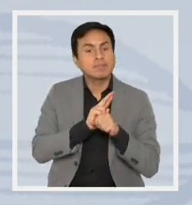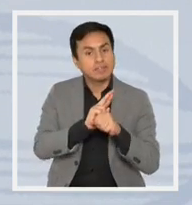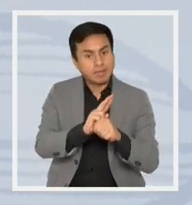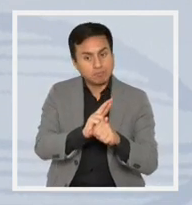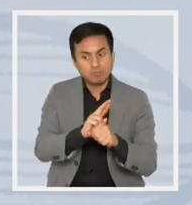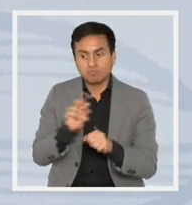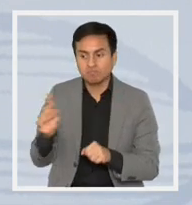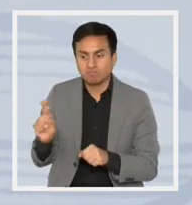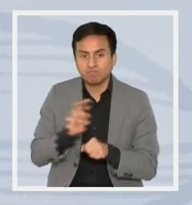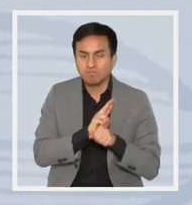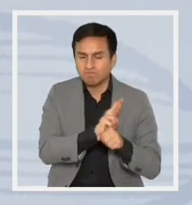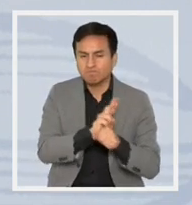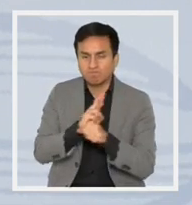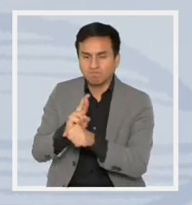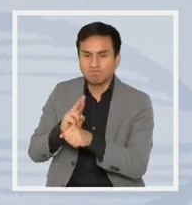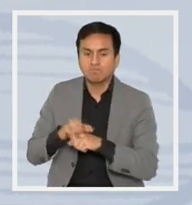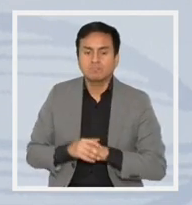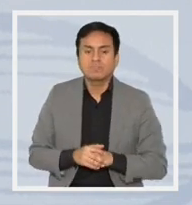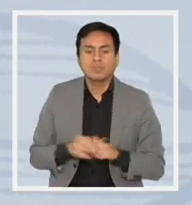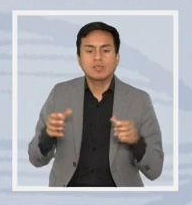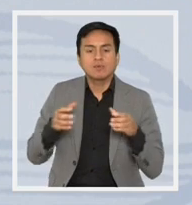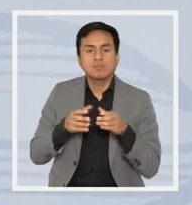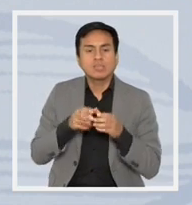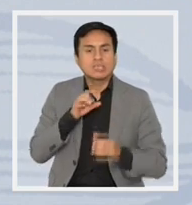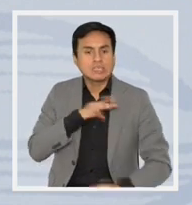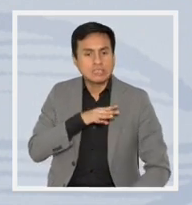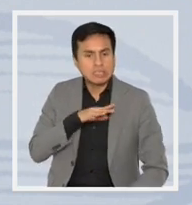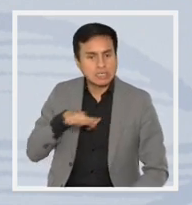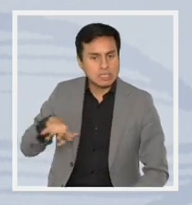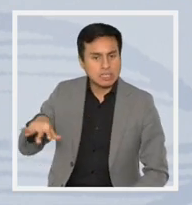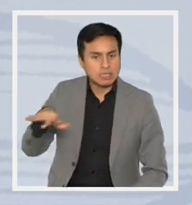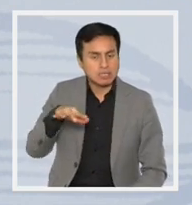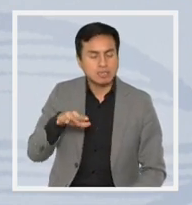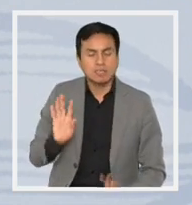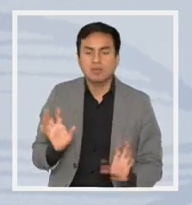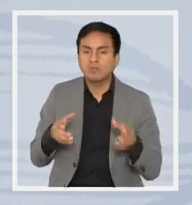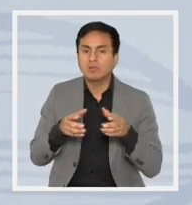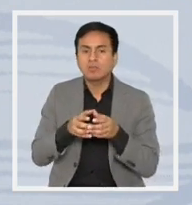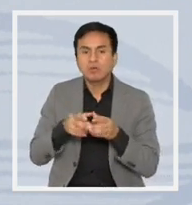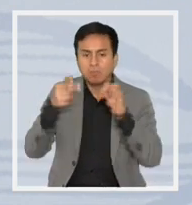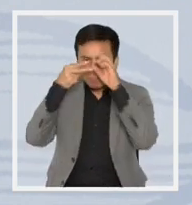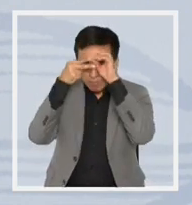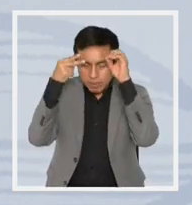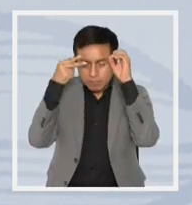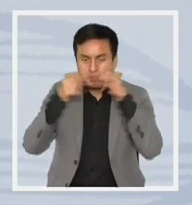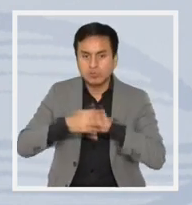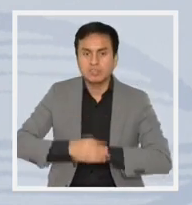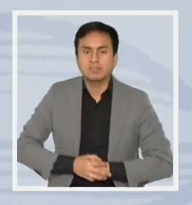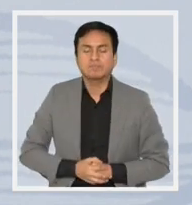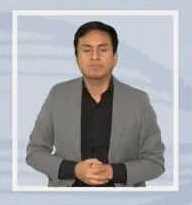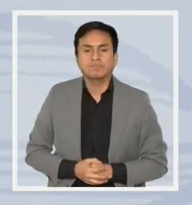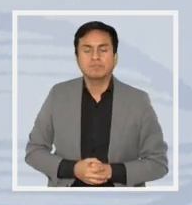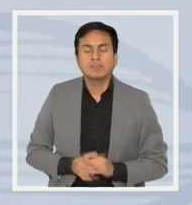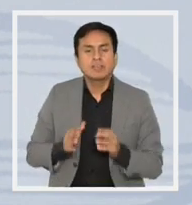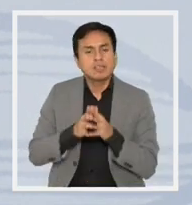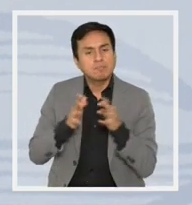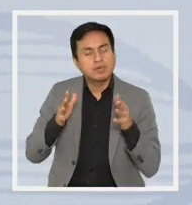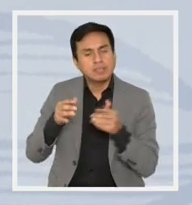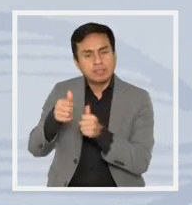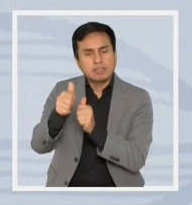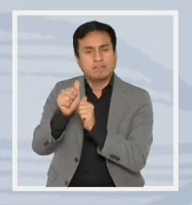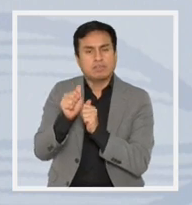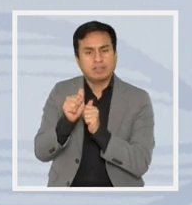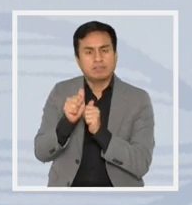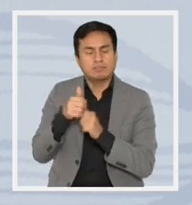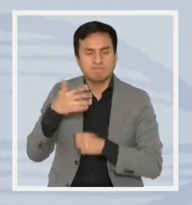representamos, el pueblo de Chile, el pueblo mapuche, es tremendamente